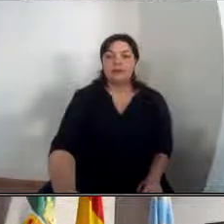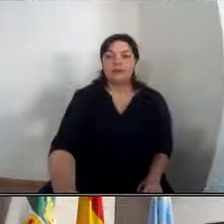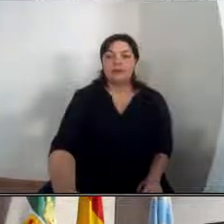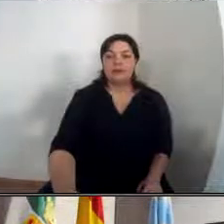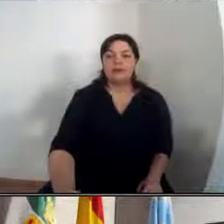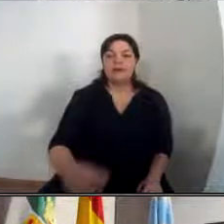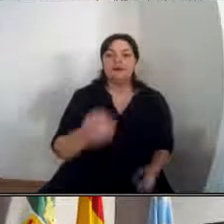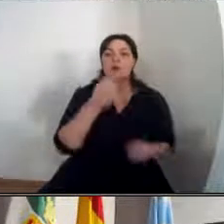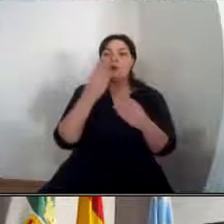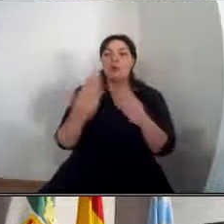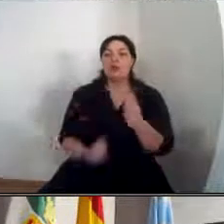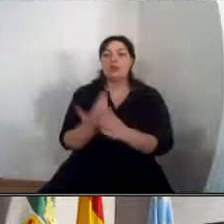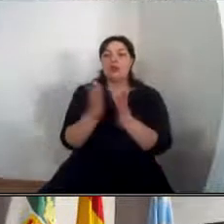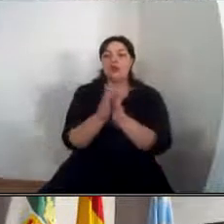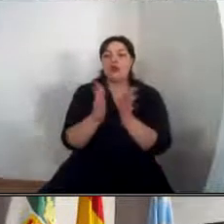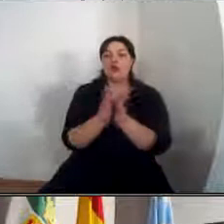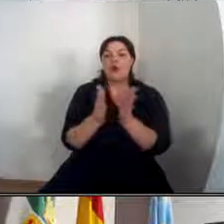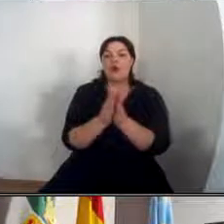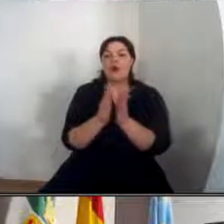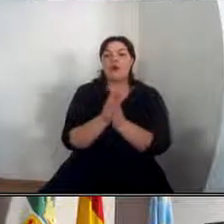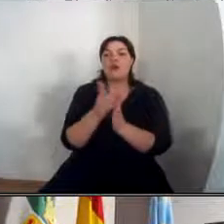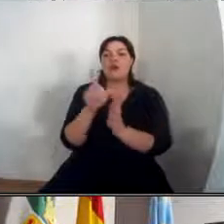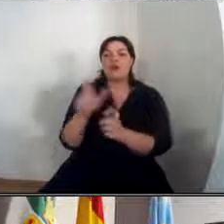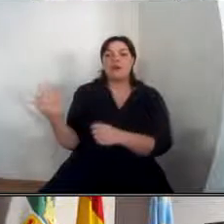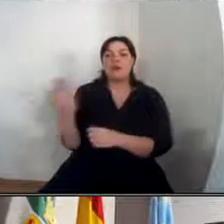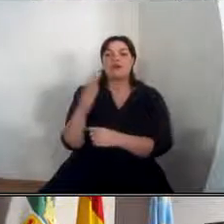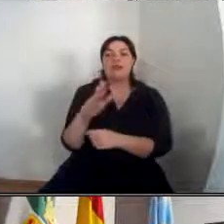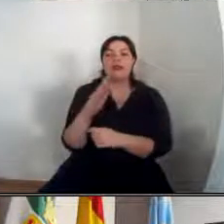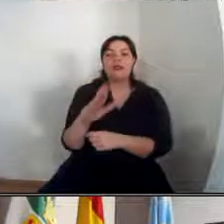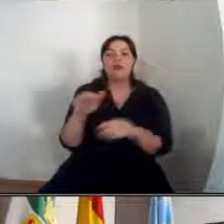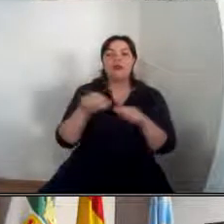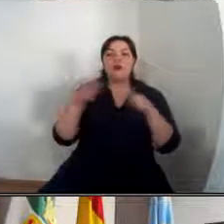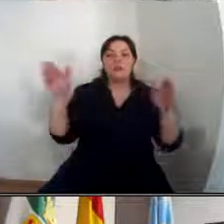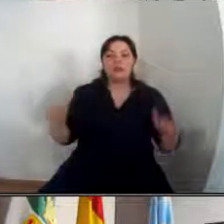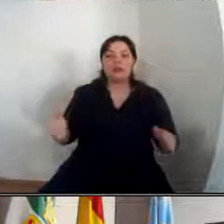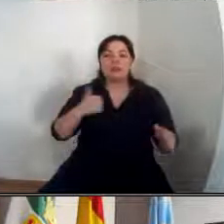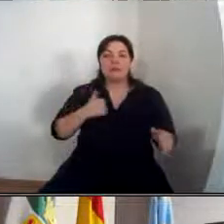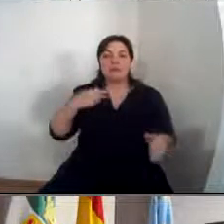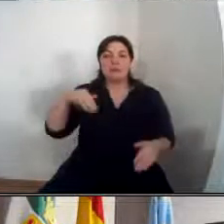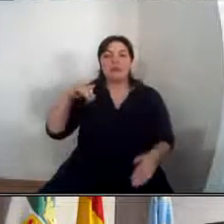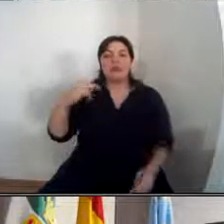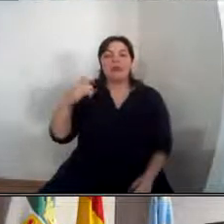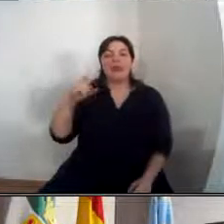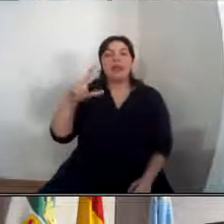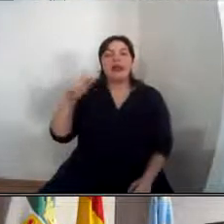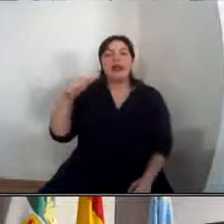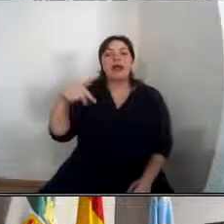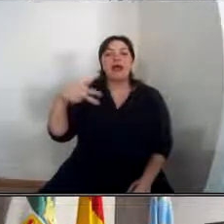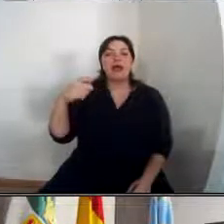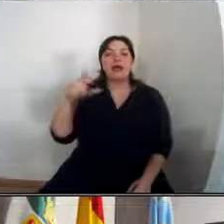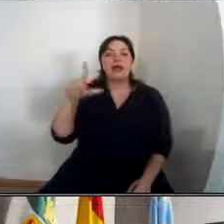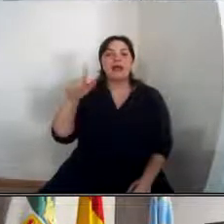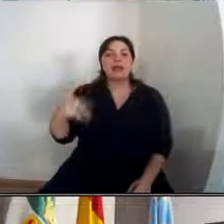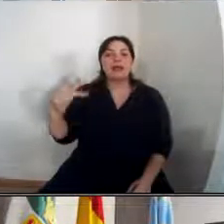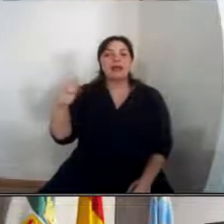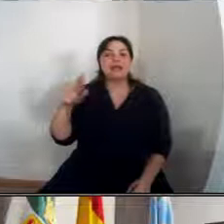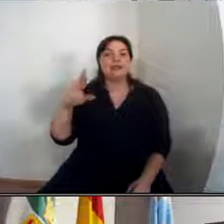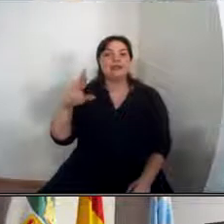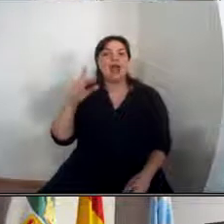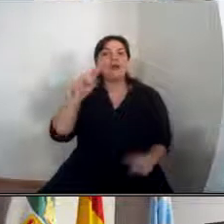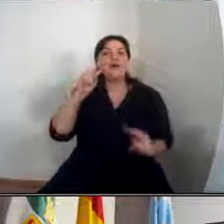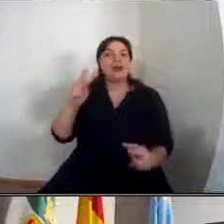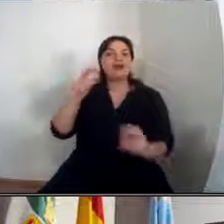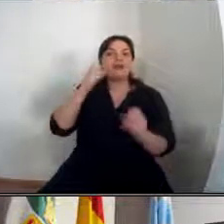del seminario, de la mesa virtual, Miguel Ángel y Charo, encantado de verte